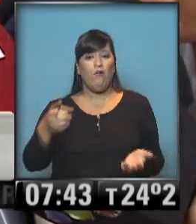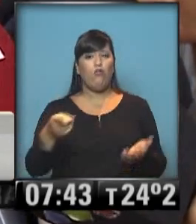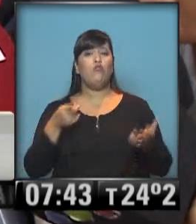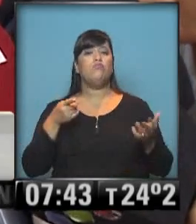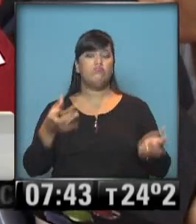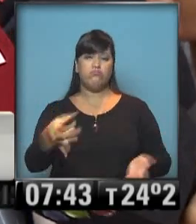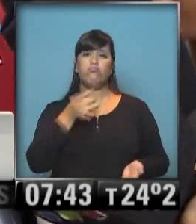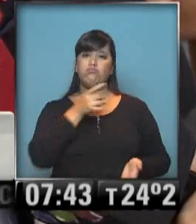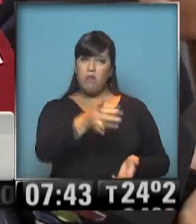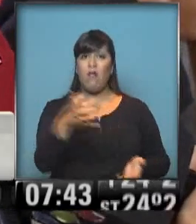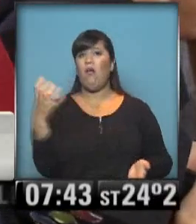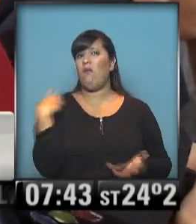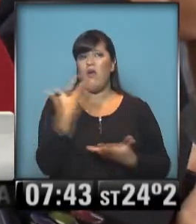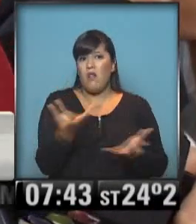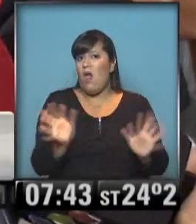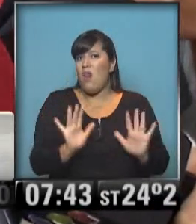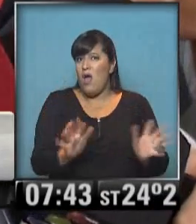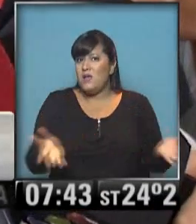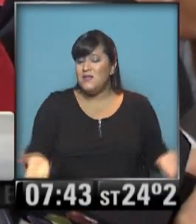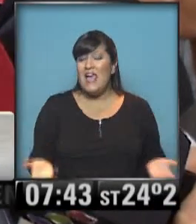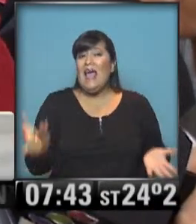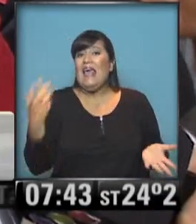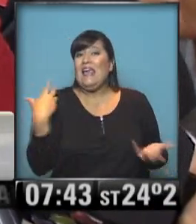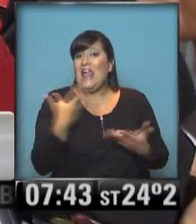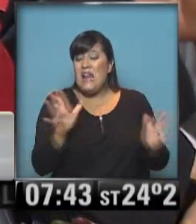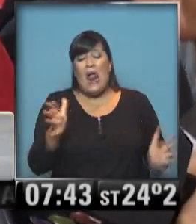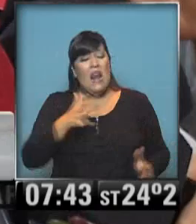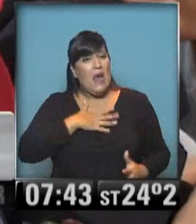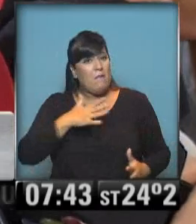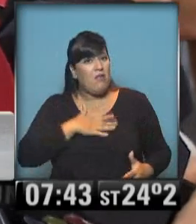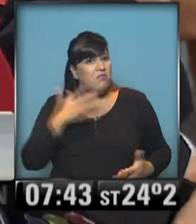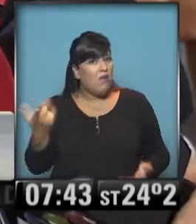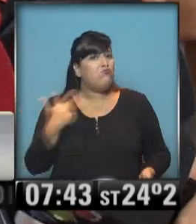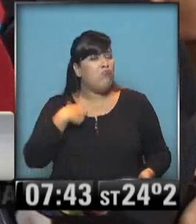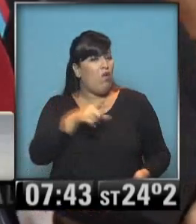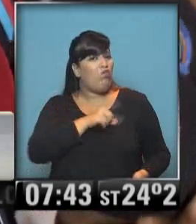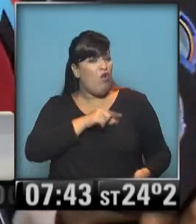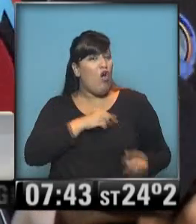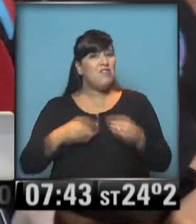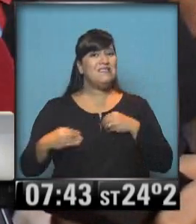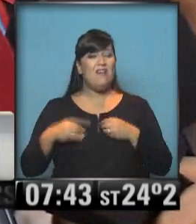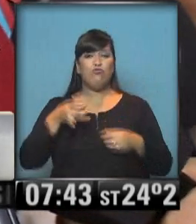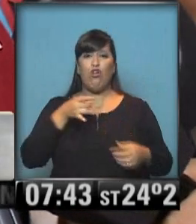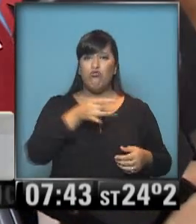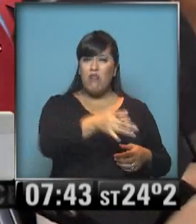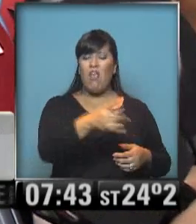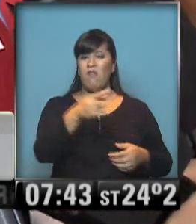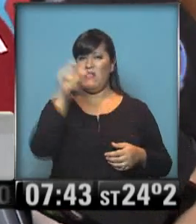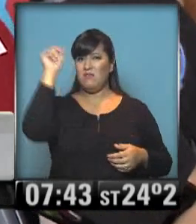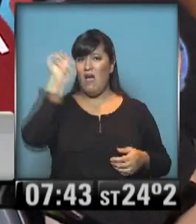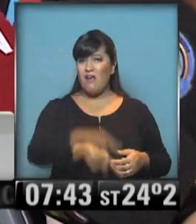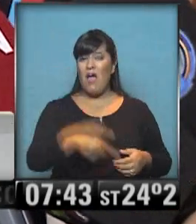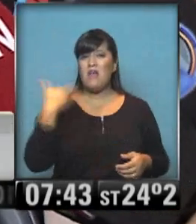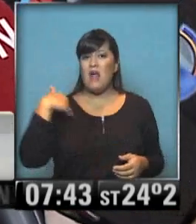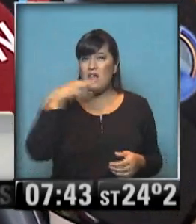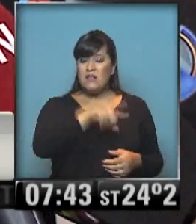públicos que ha sido general Pues la verdad que en general Lamentablemente con todo el dolor siento que los servicios públicos en la Argentina